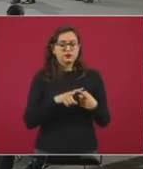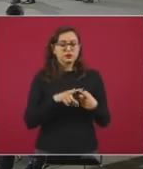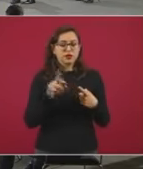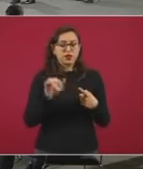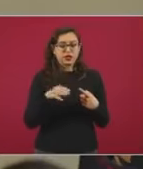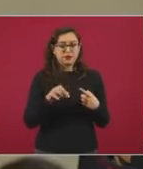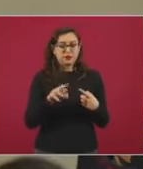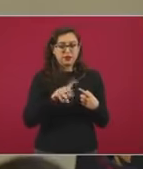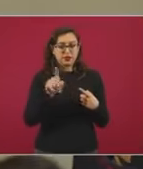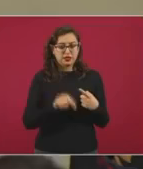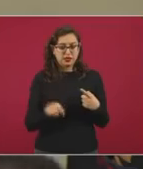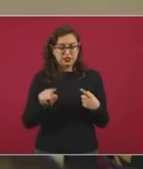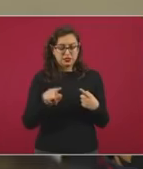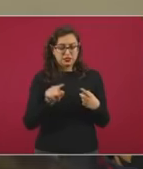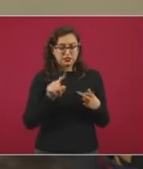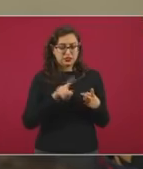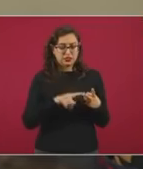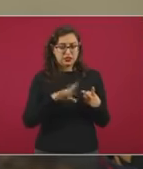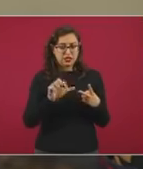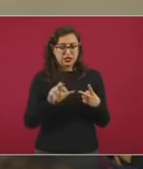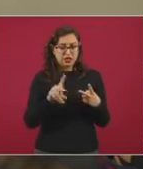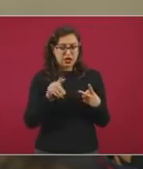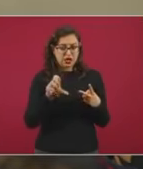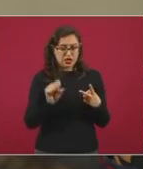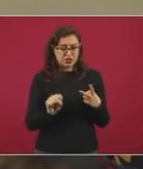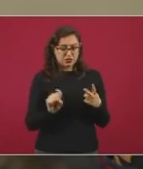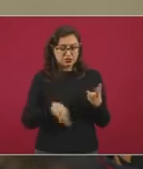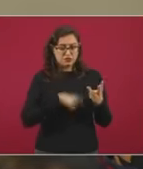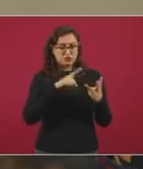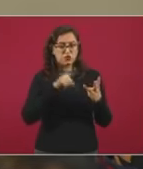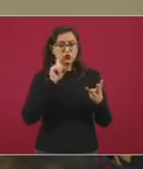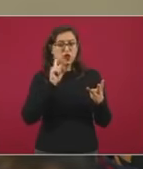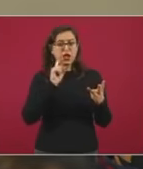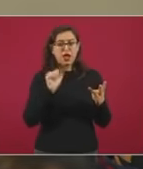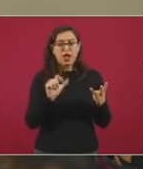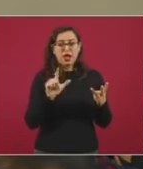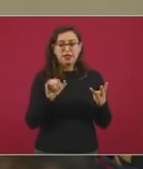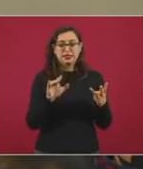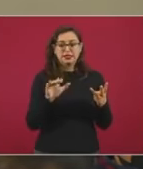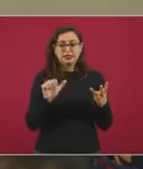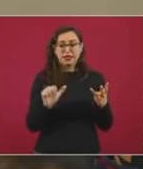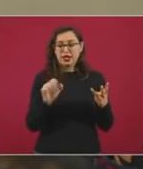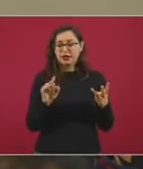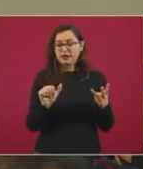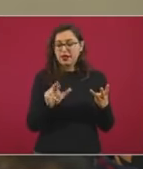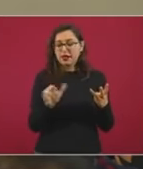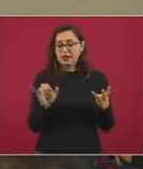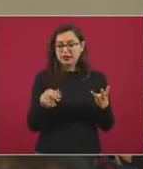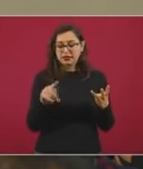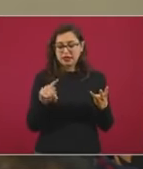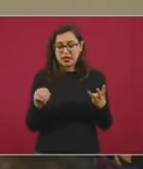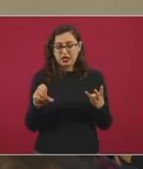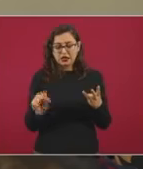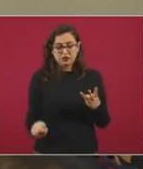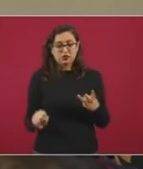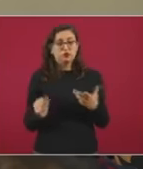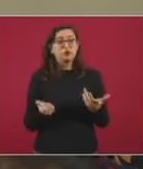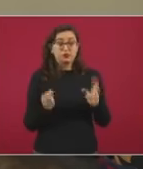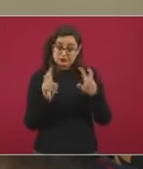Velázquez, Carlos, y nos atendió Alicia Barrientos. El tema es grave, pero no se